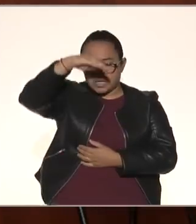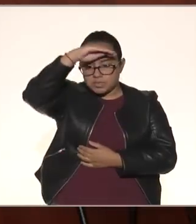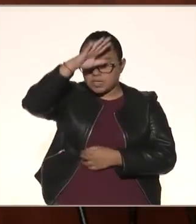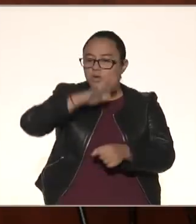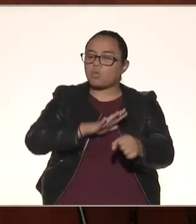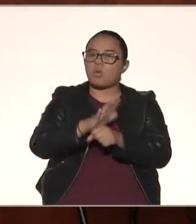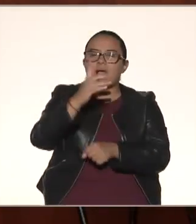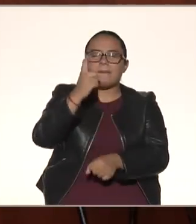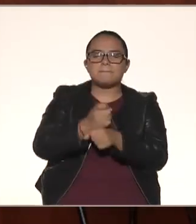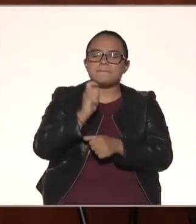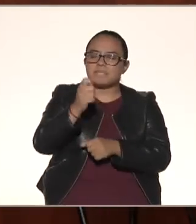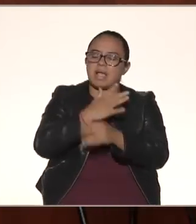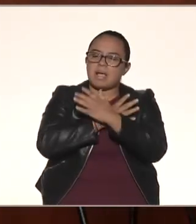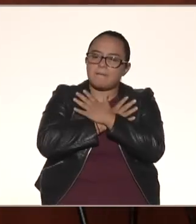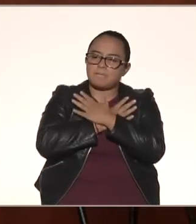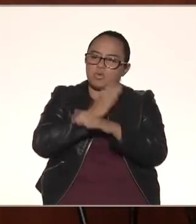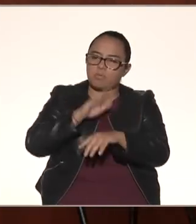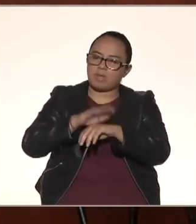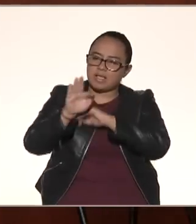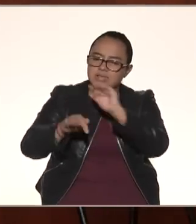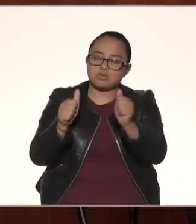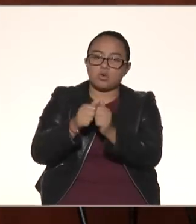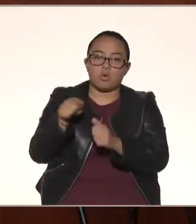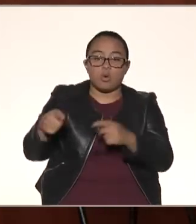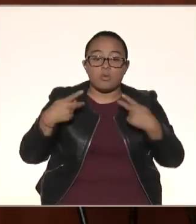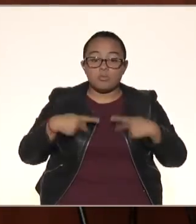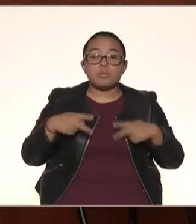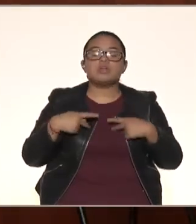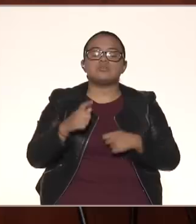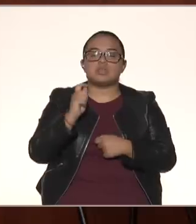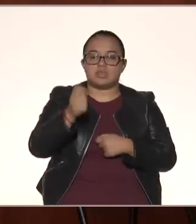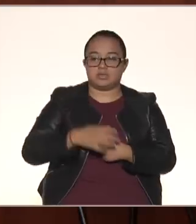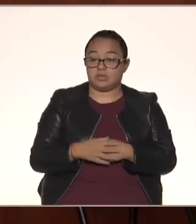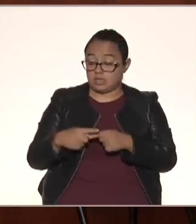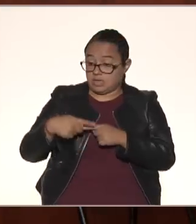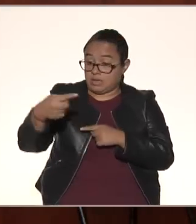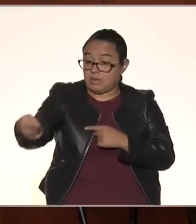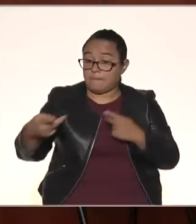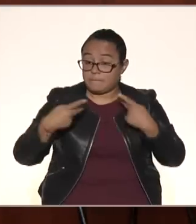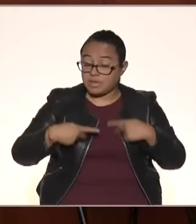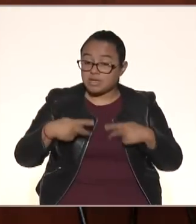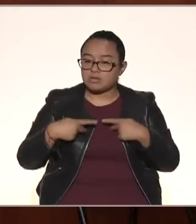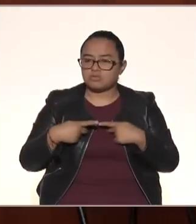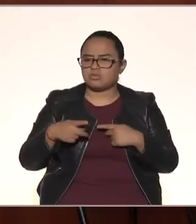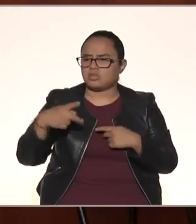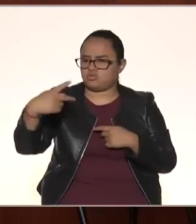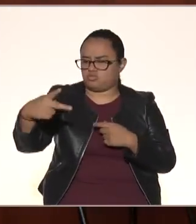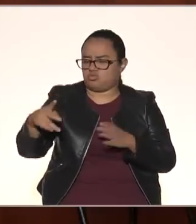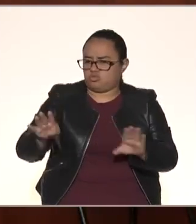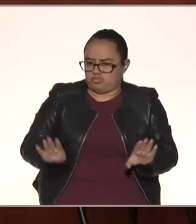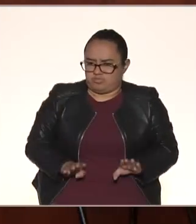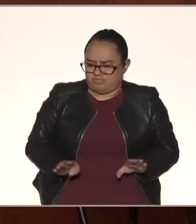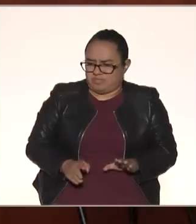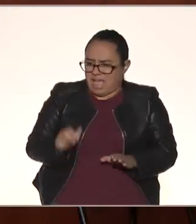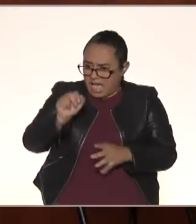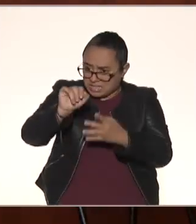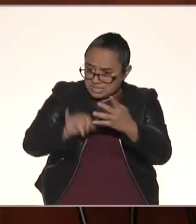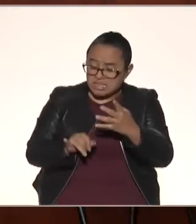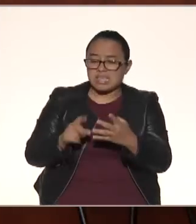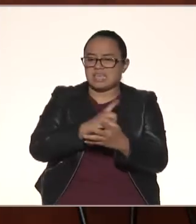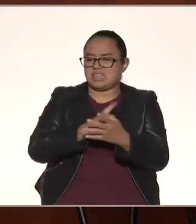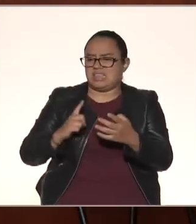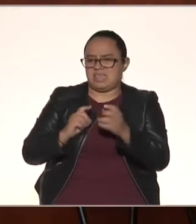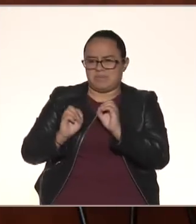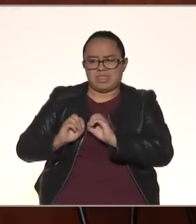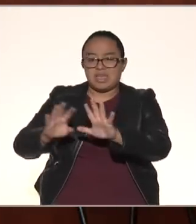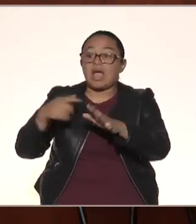el primer acto de amor generoso con una pareja? Permitir que la otra persona sea quien es, creo que es el primer acto generoso de amor